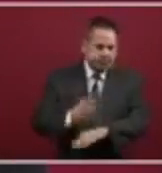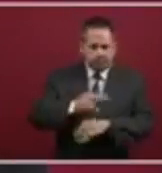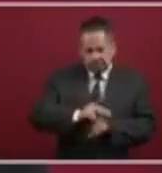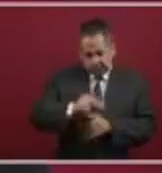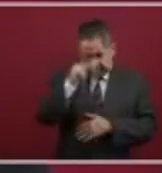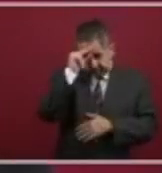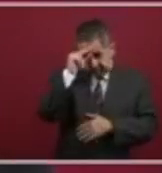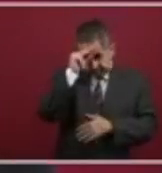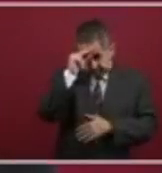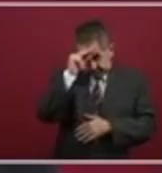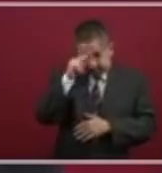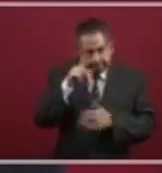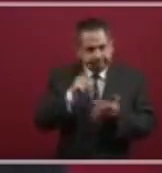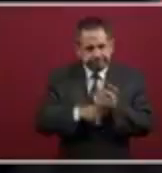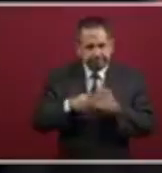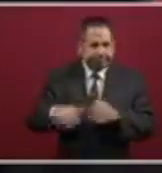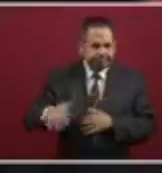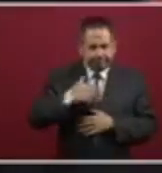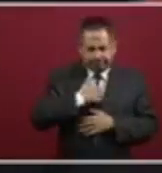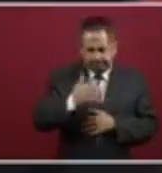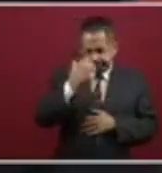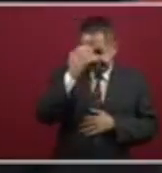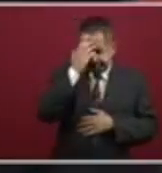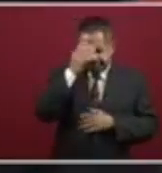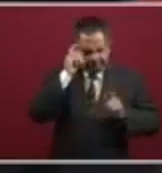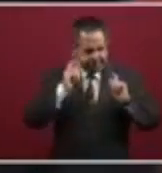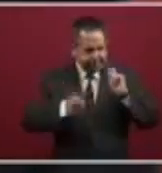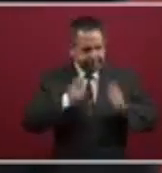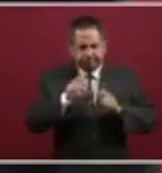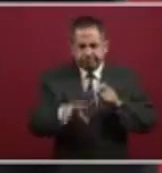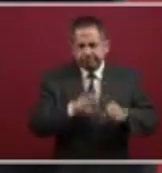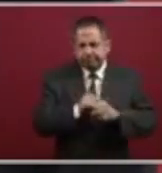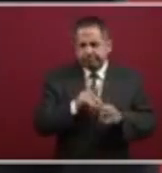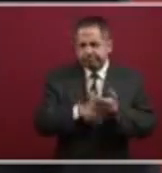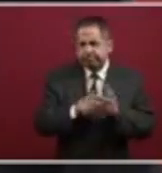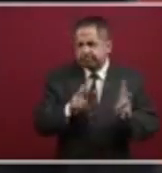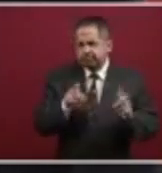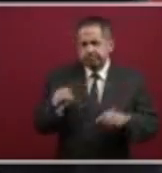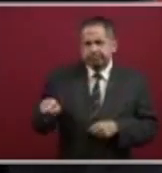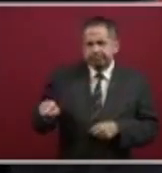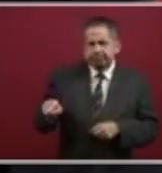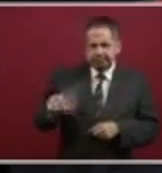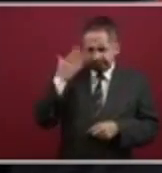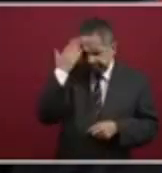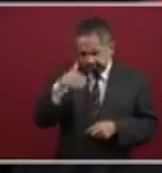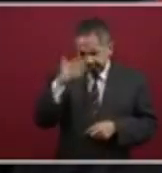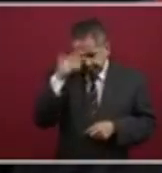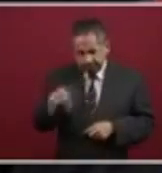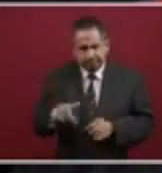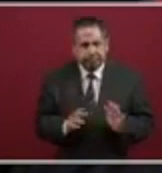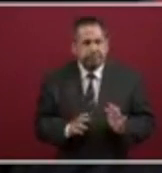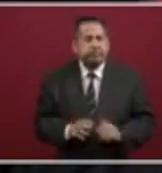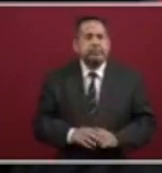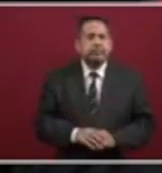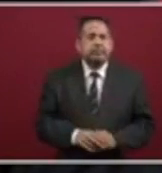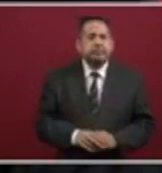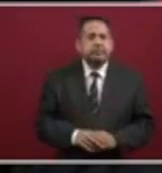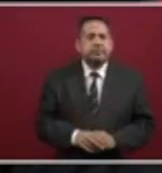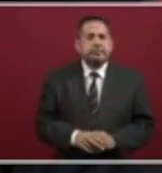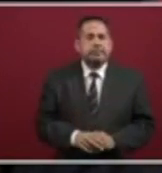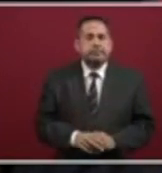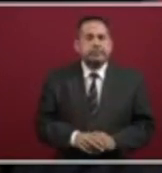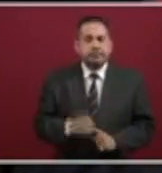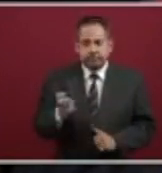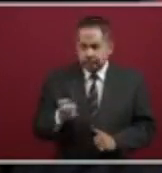inteligente y conocedora de este tema en particular.